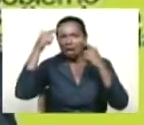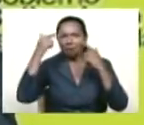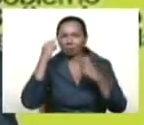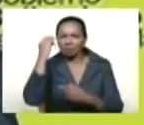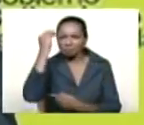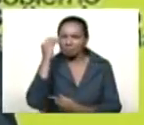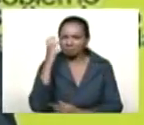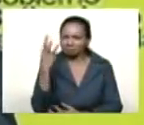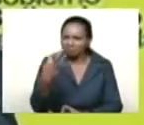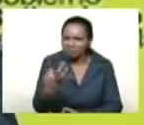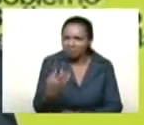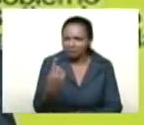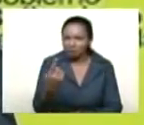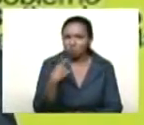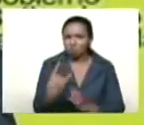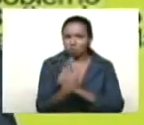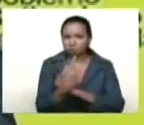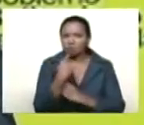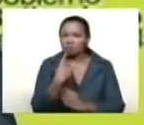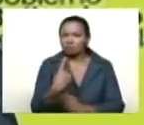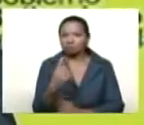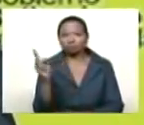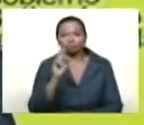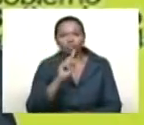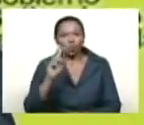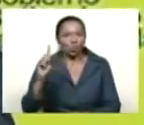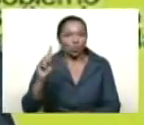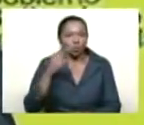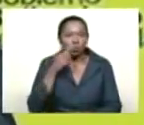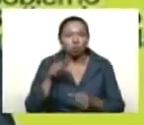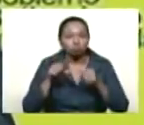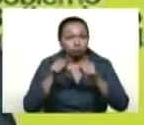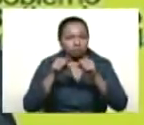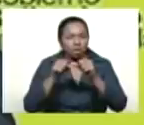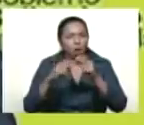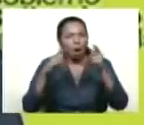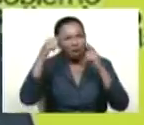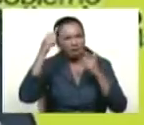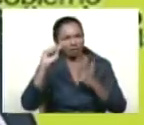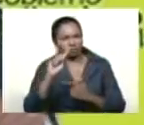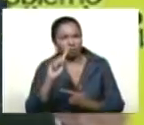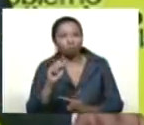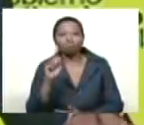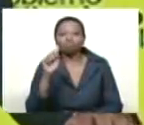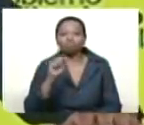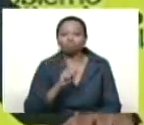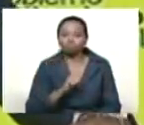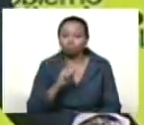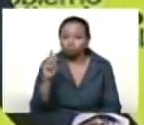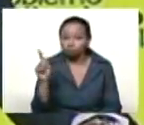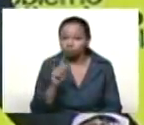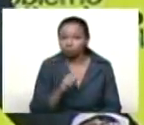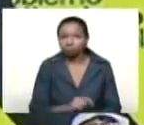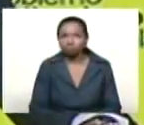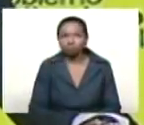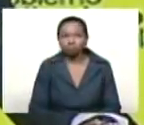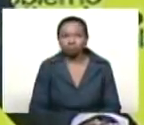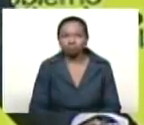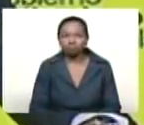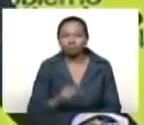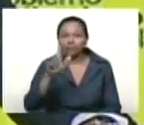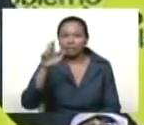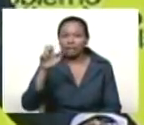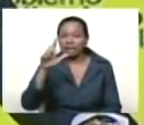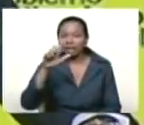creen? Que yo no he seguido el legado de Chávez, ¿ustedes lo creen? Elio Abraham, abre